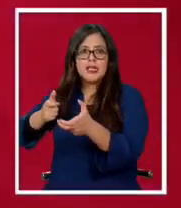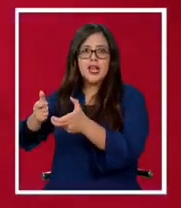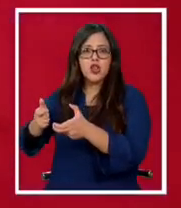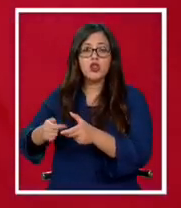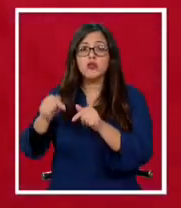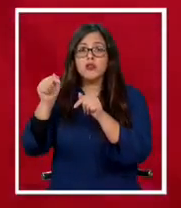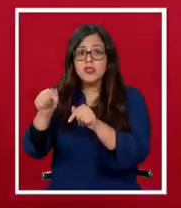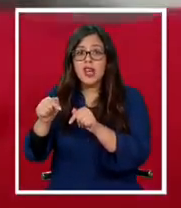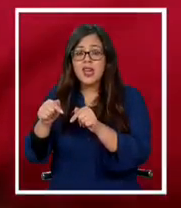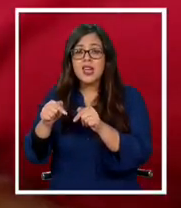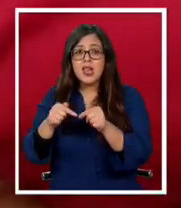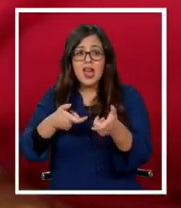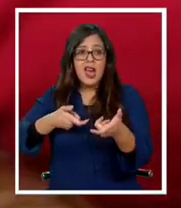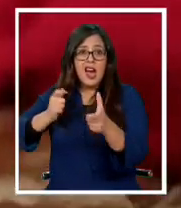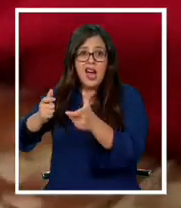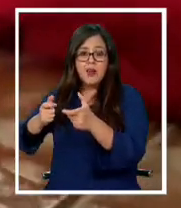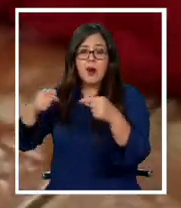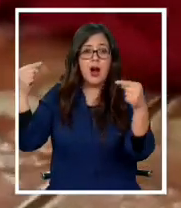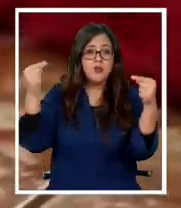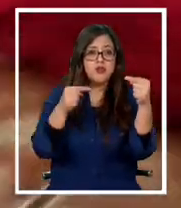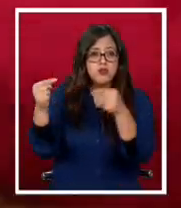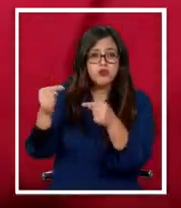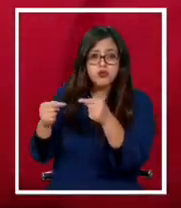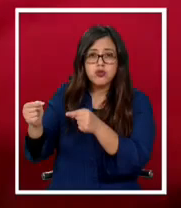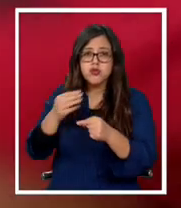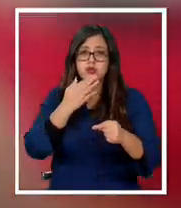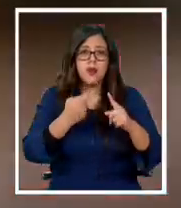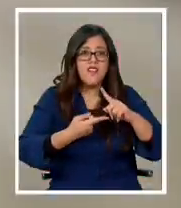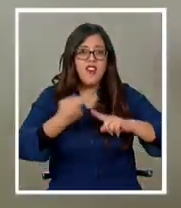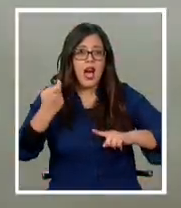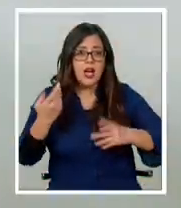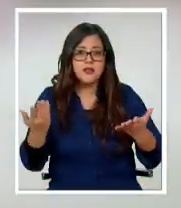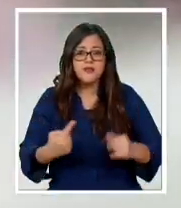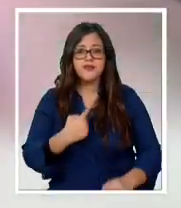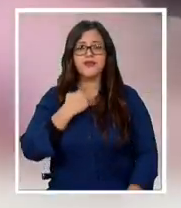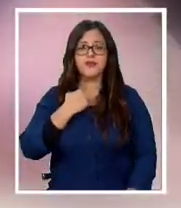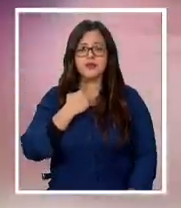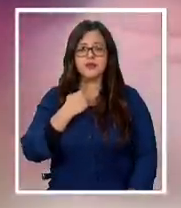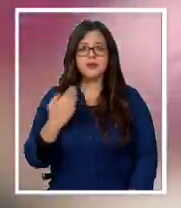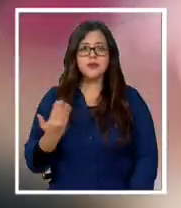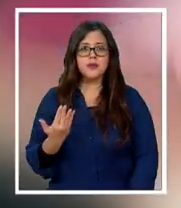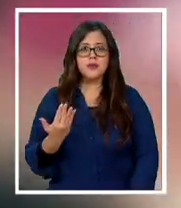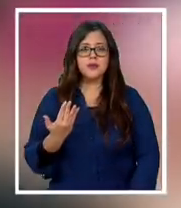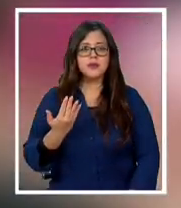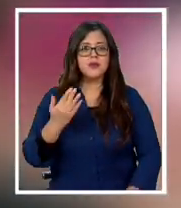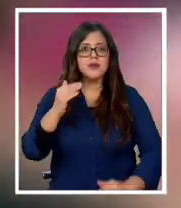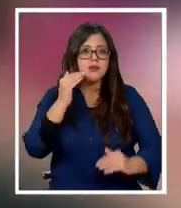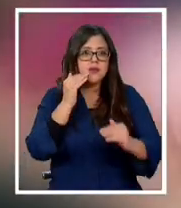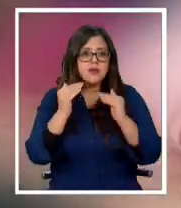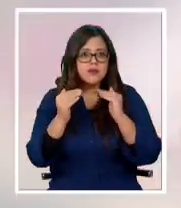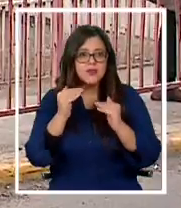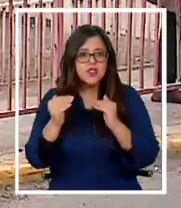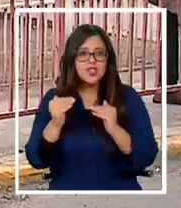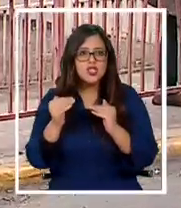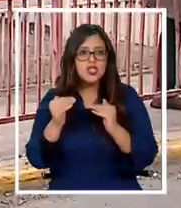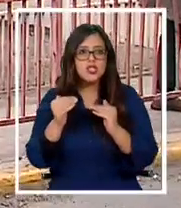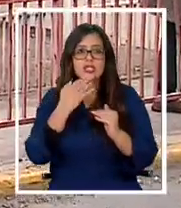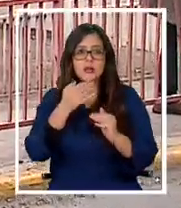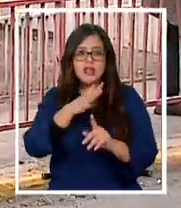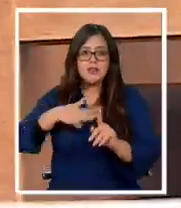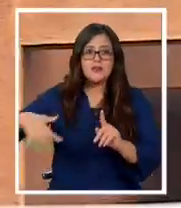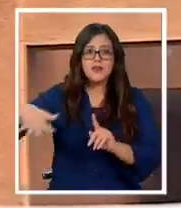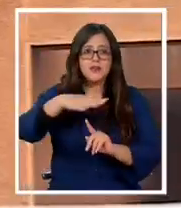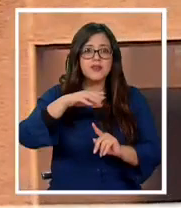Y es así como las armas, los enfrentamientos y las venganzas afectan directamente a los inocentes, no solo al entorno